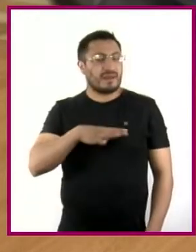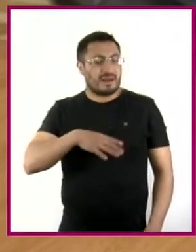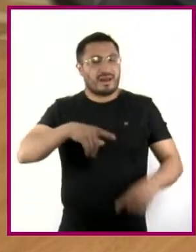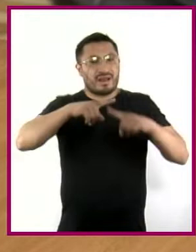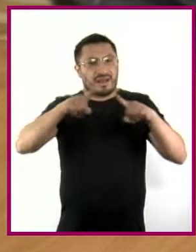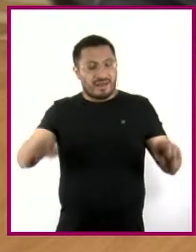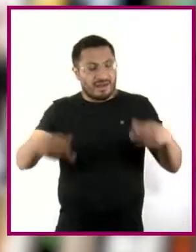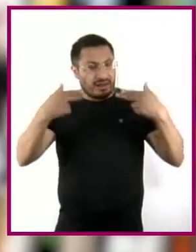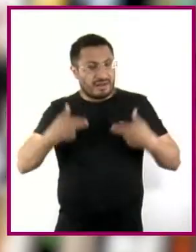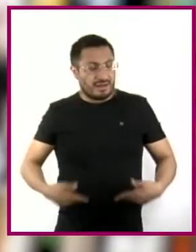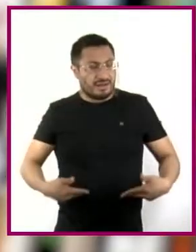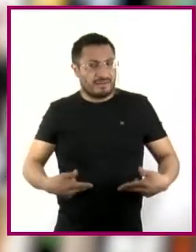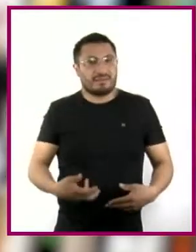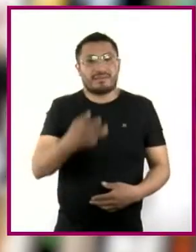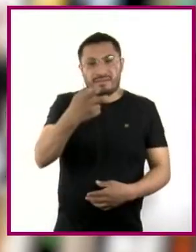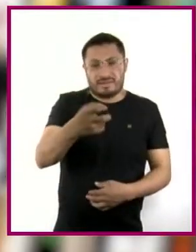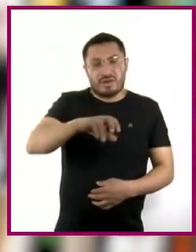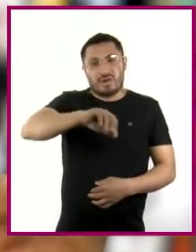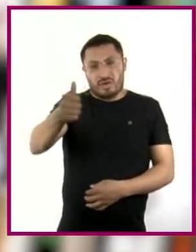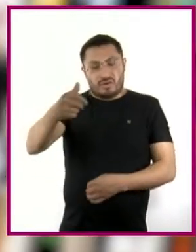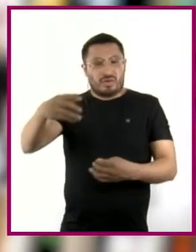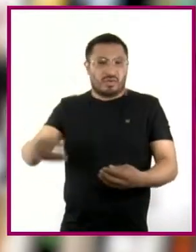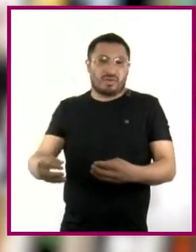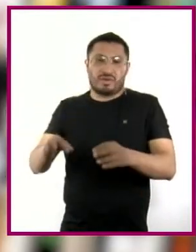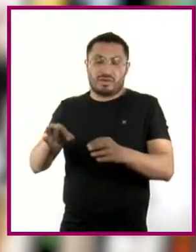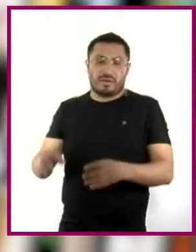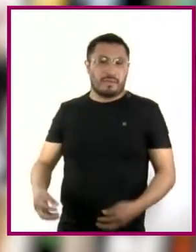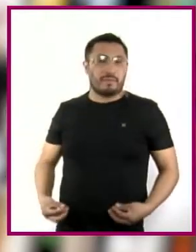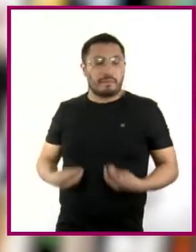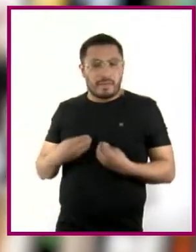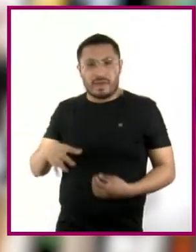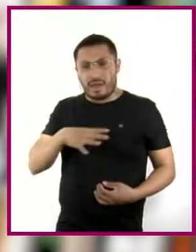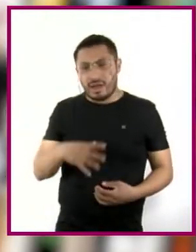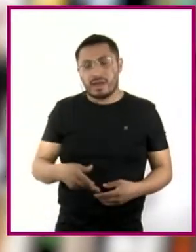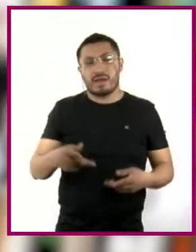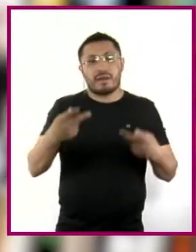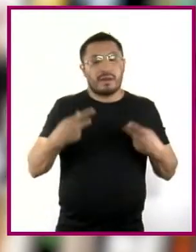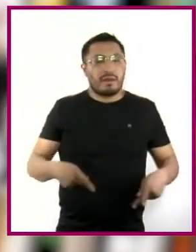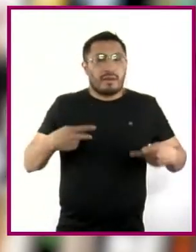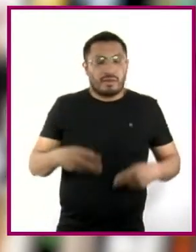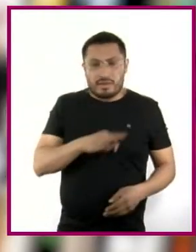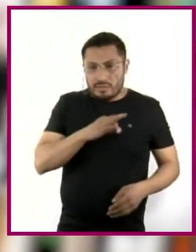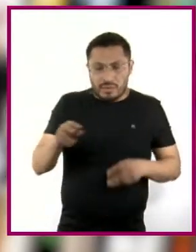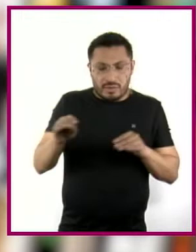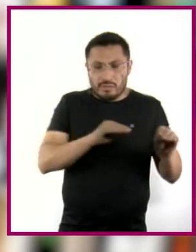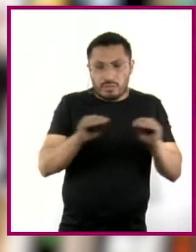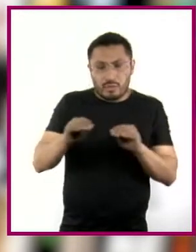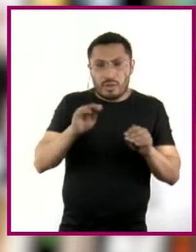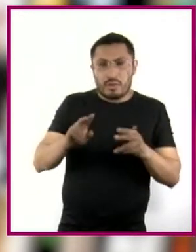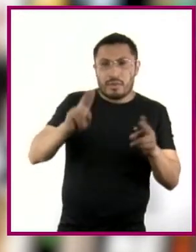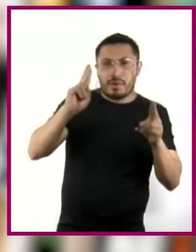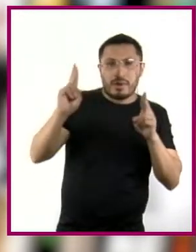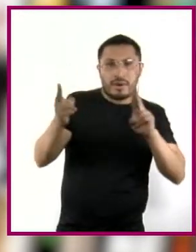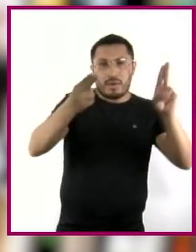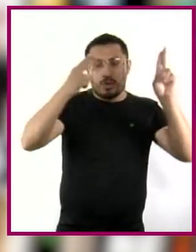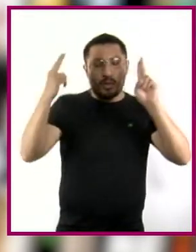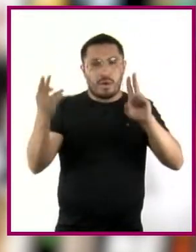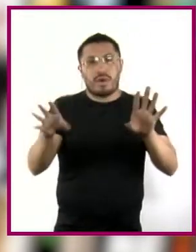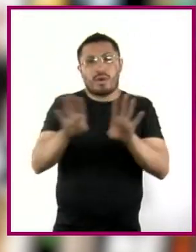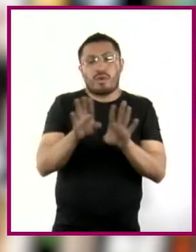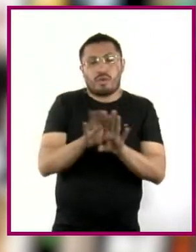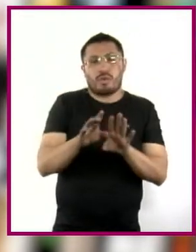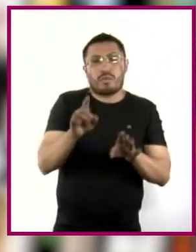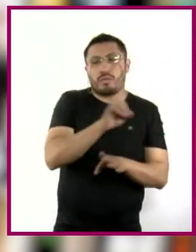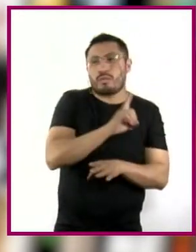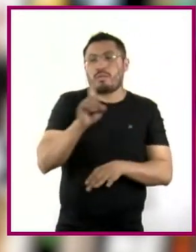según esto, del resto de los seres es su capacidad para moverse por la cadena del universo, como un eslabón móvil que